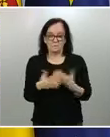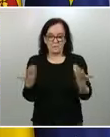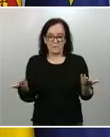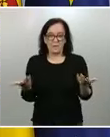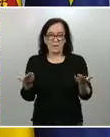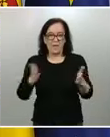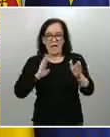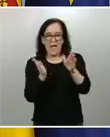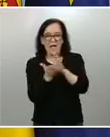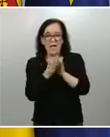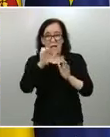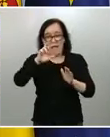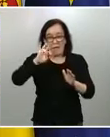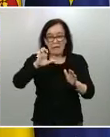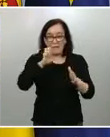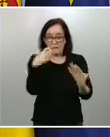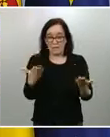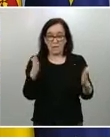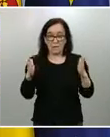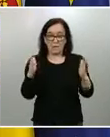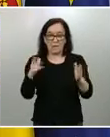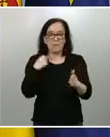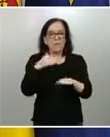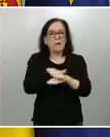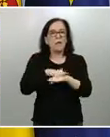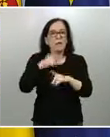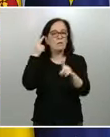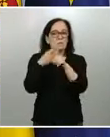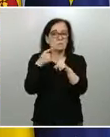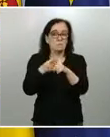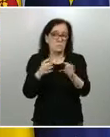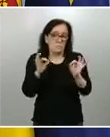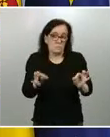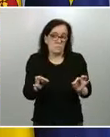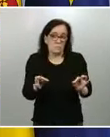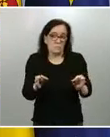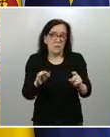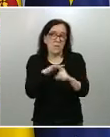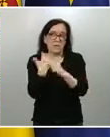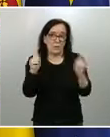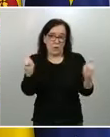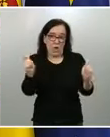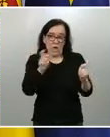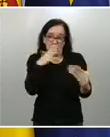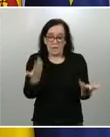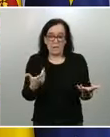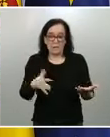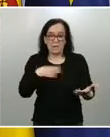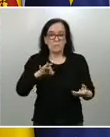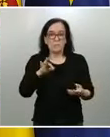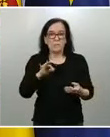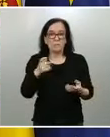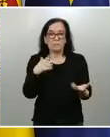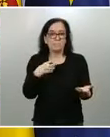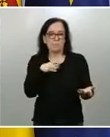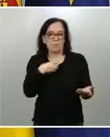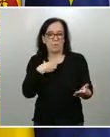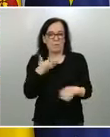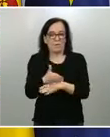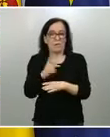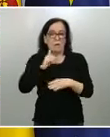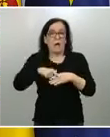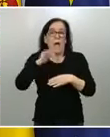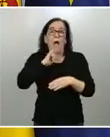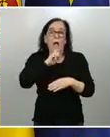temporal de empleo se fundamentan en esa fuerza mayor en la capacidad que tienen para lanzar la actividad de acuerdo con las restricciones que le impone el estado